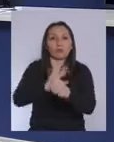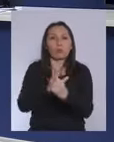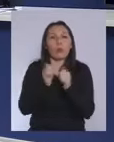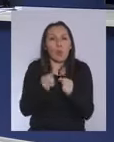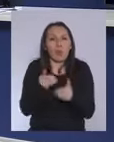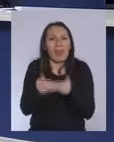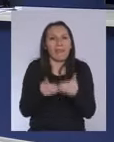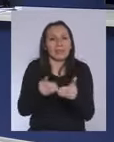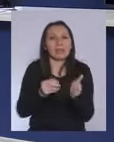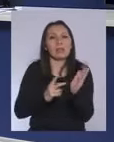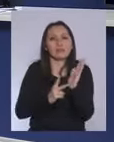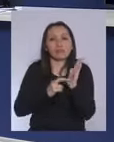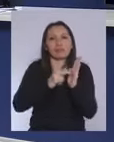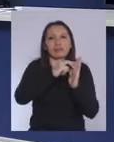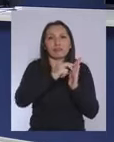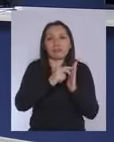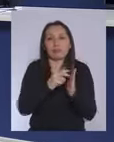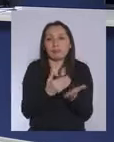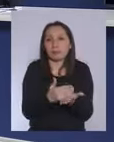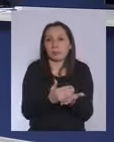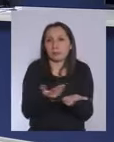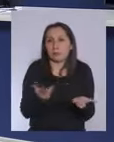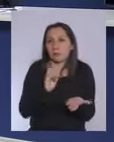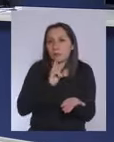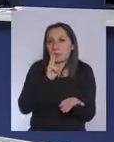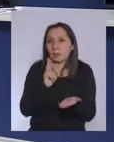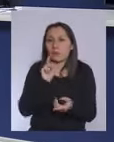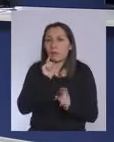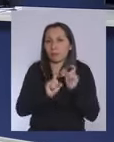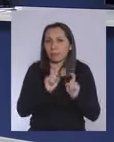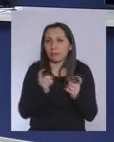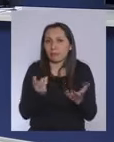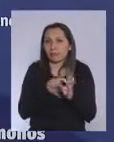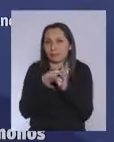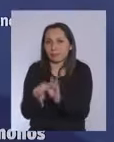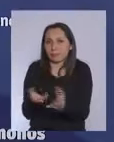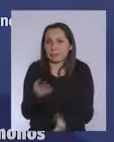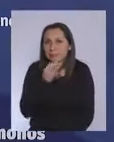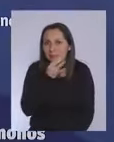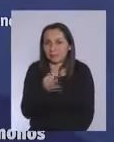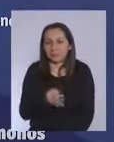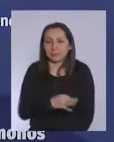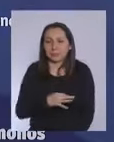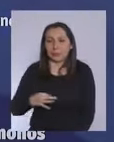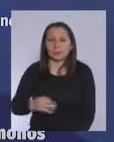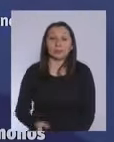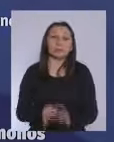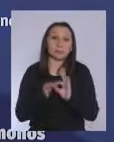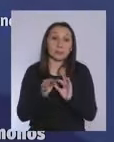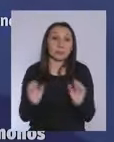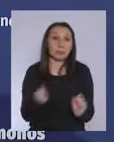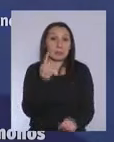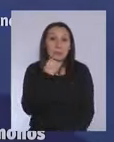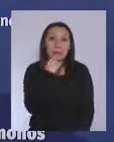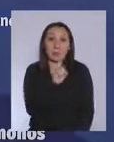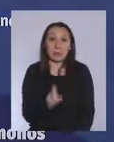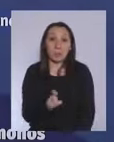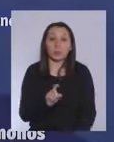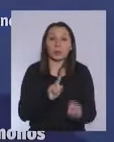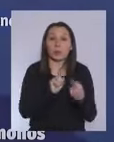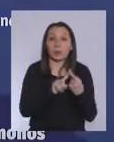avanzar en el plan paso a paso no sé cómo responder a estas críticas ministro gracias la primera pregunta a la